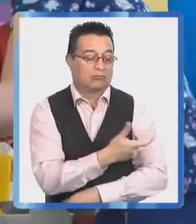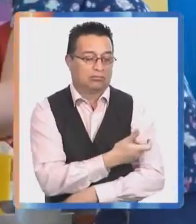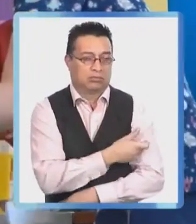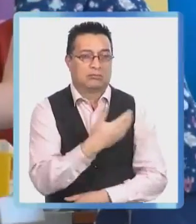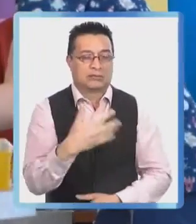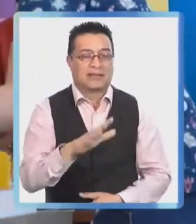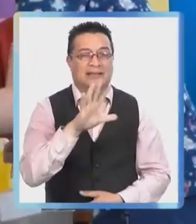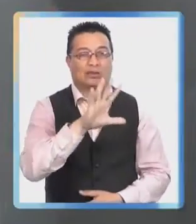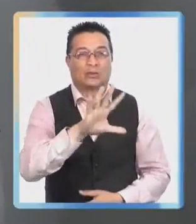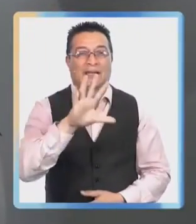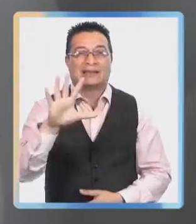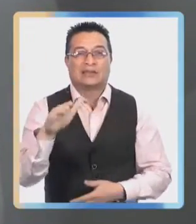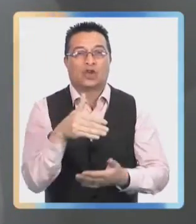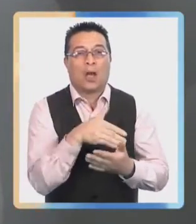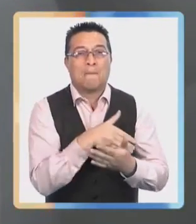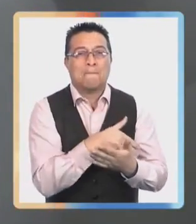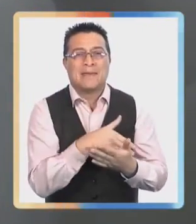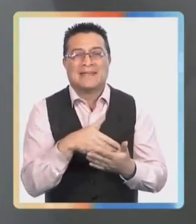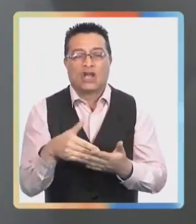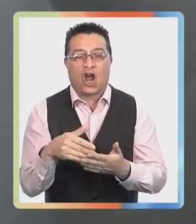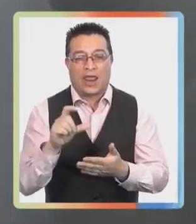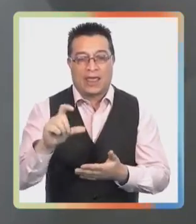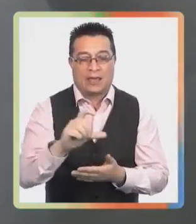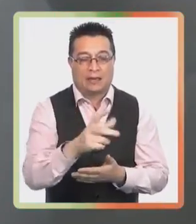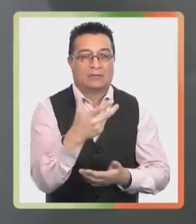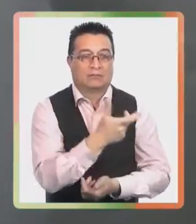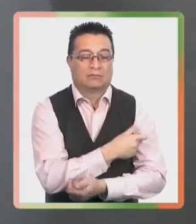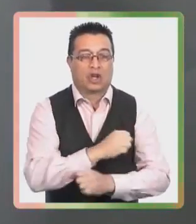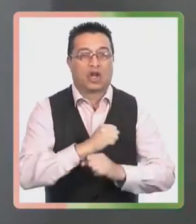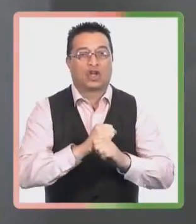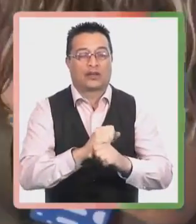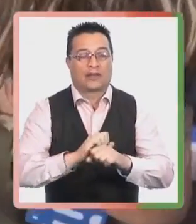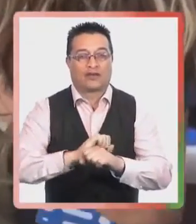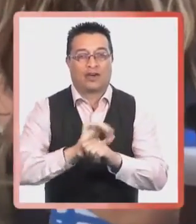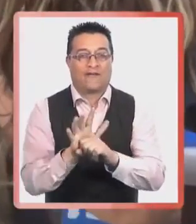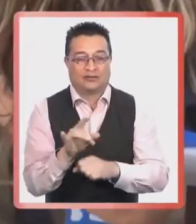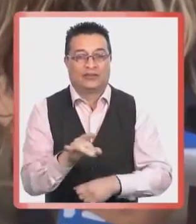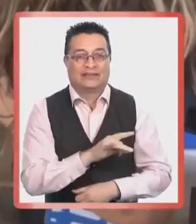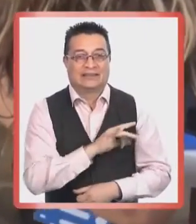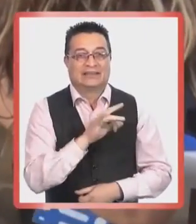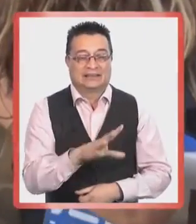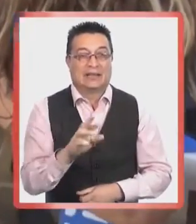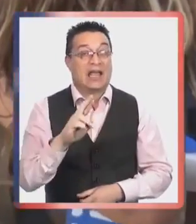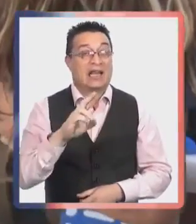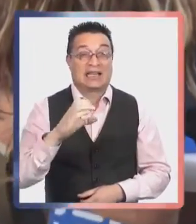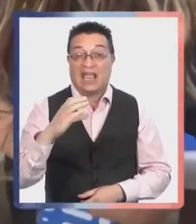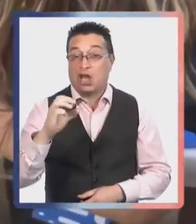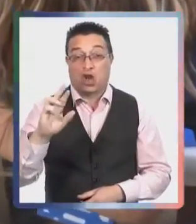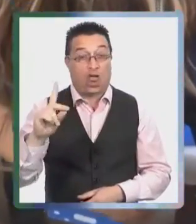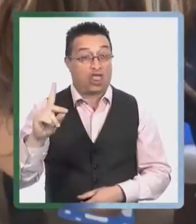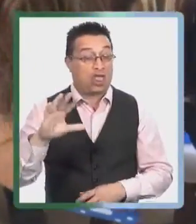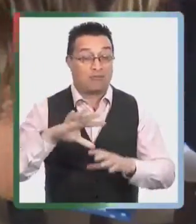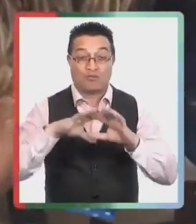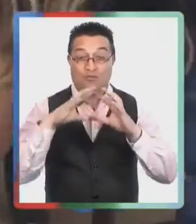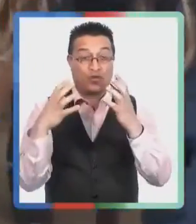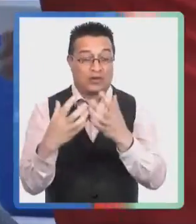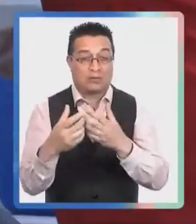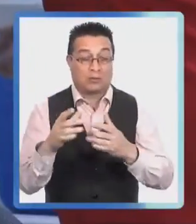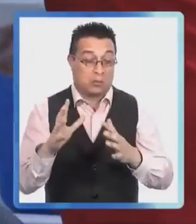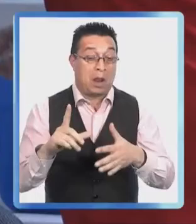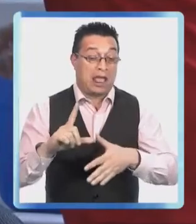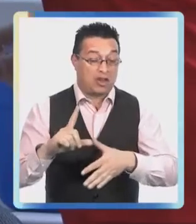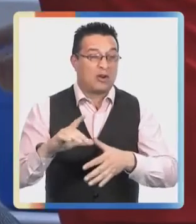colocado 55 millones de dosis de vacunas contra el coronavirus en Chile, un récord, yo creo, mundial o por lo